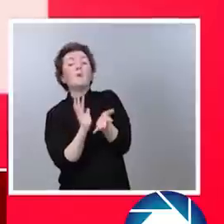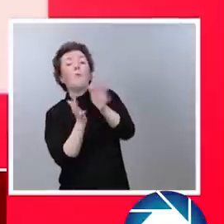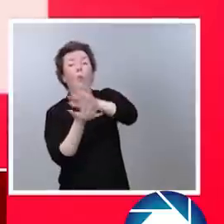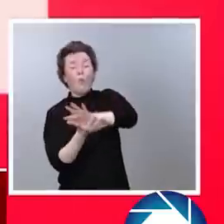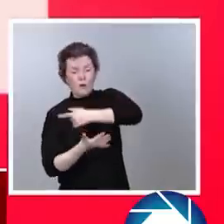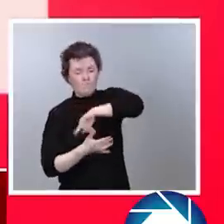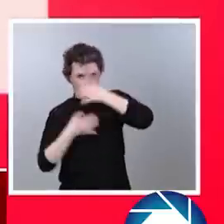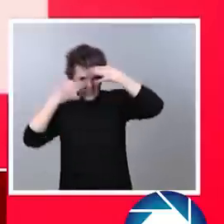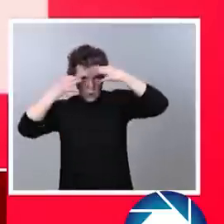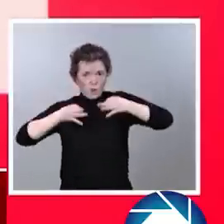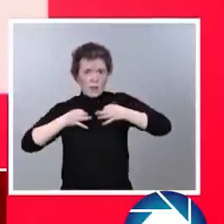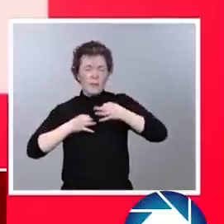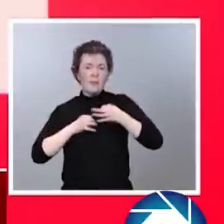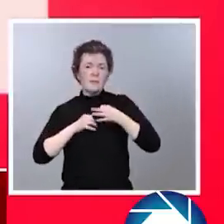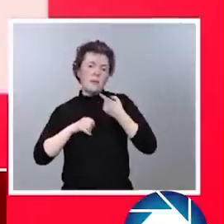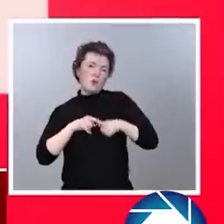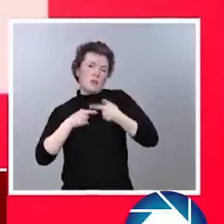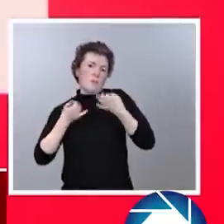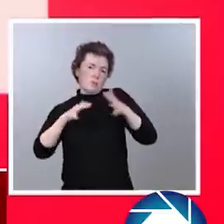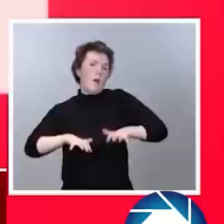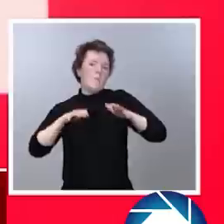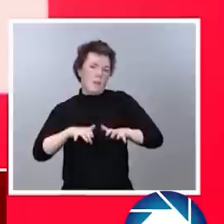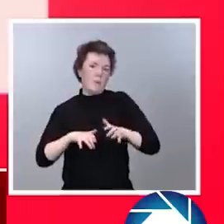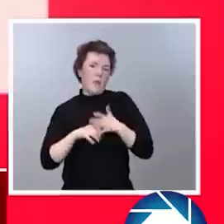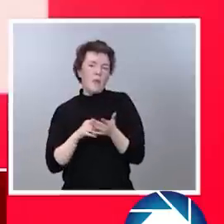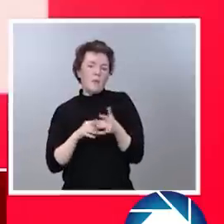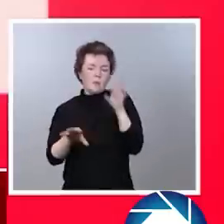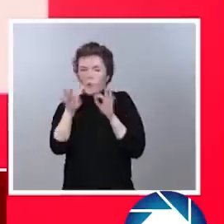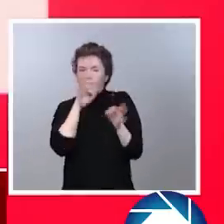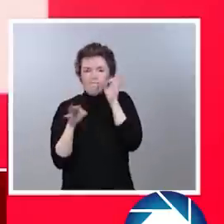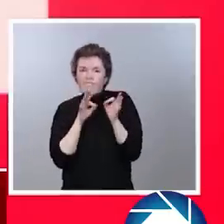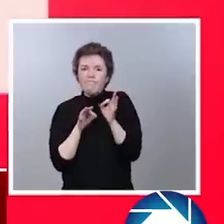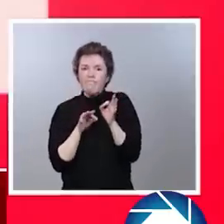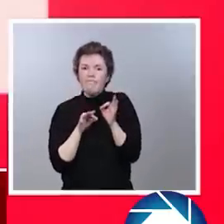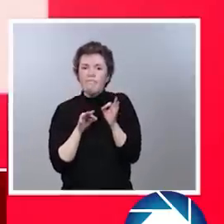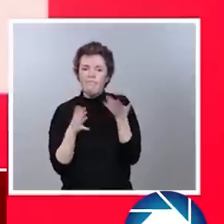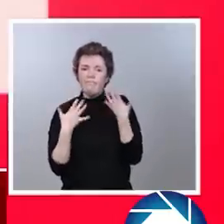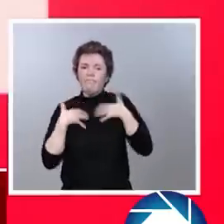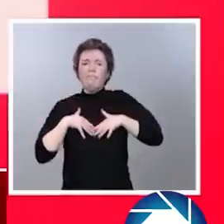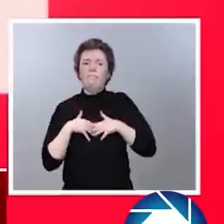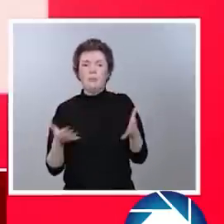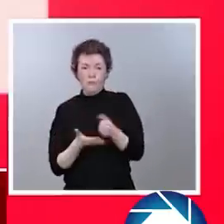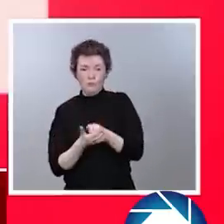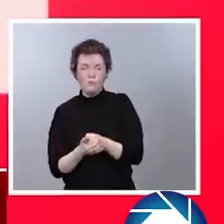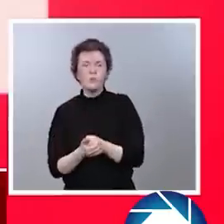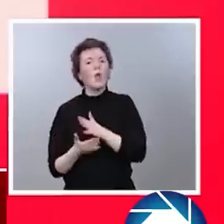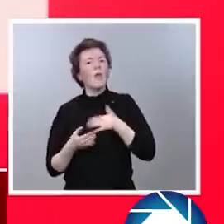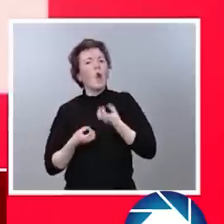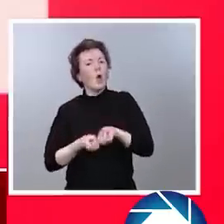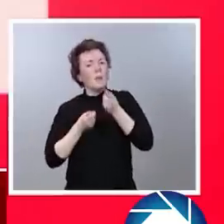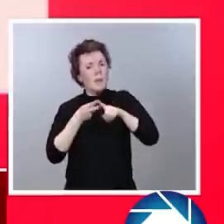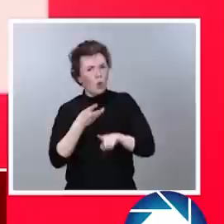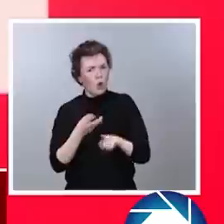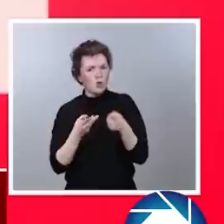pues ya lo hemos visto lo que pasó, que ni la recuperación está en marcha ni nada que se le parezca. Y va a haber que hacer muchos